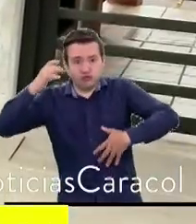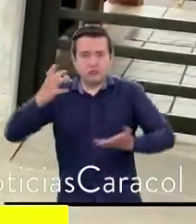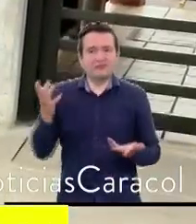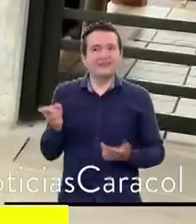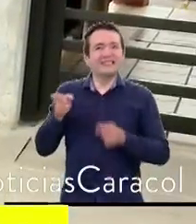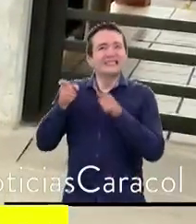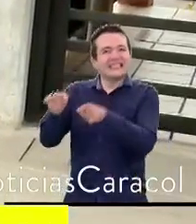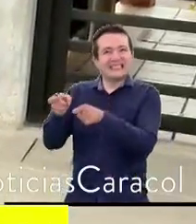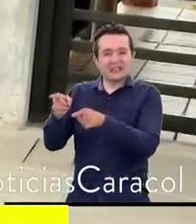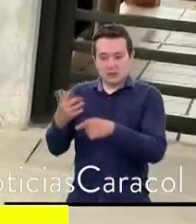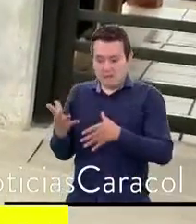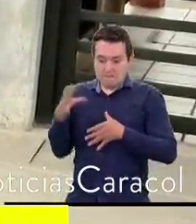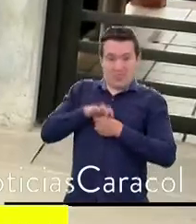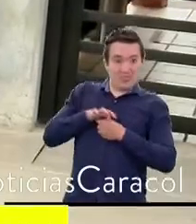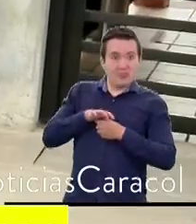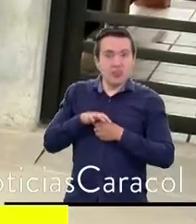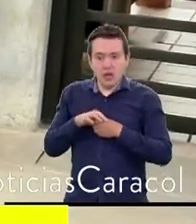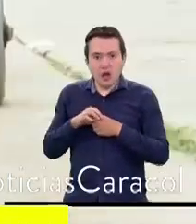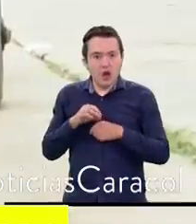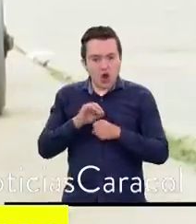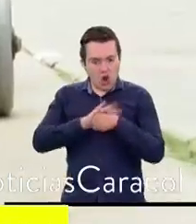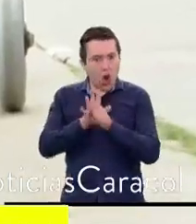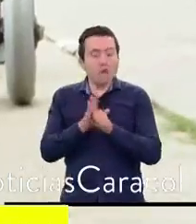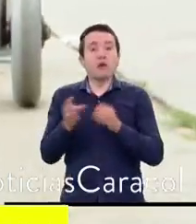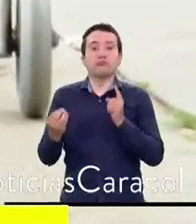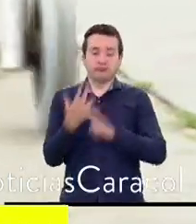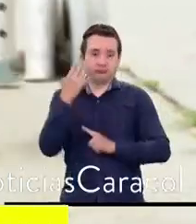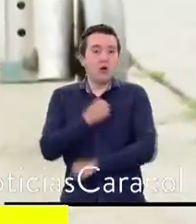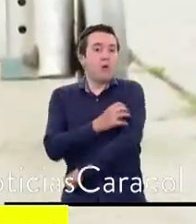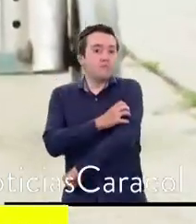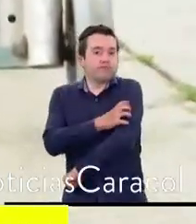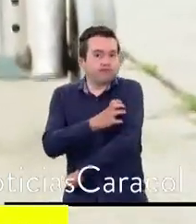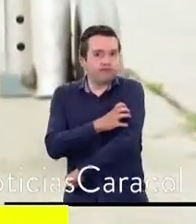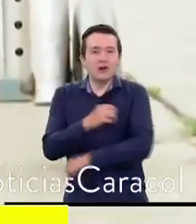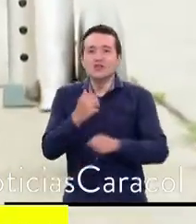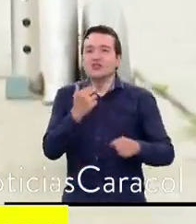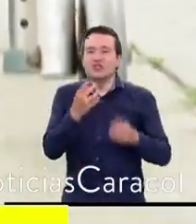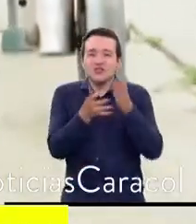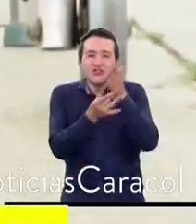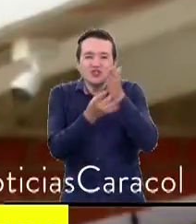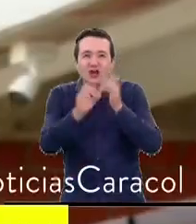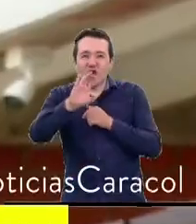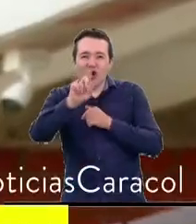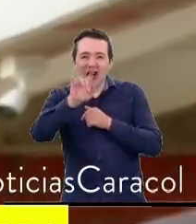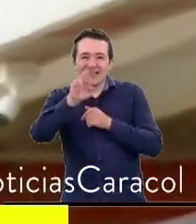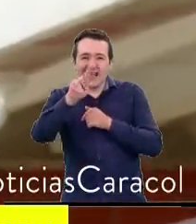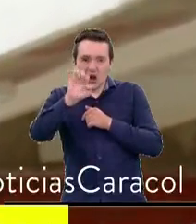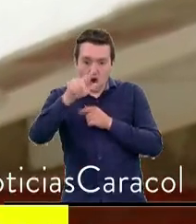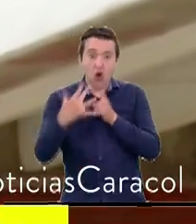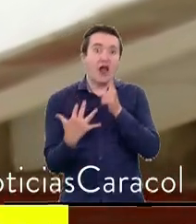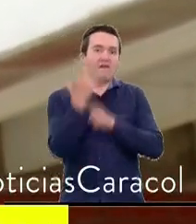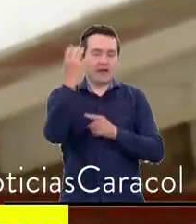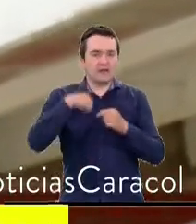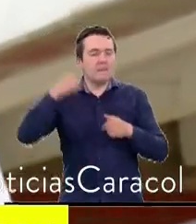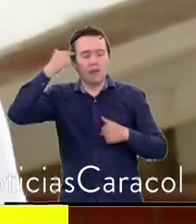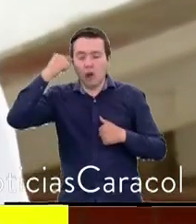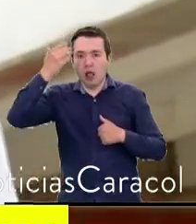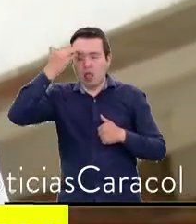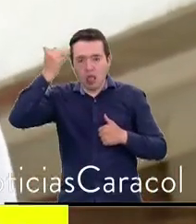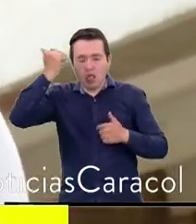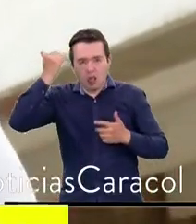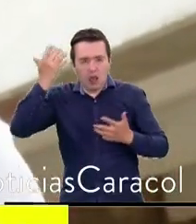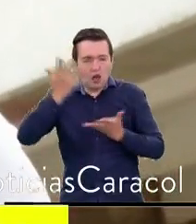manera agresiva, le afectó la tensión, el colesterol y hasta la memoria, pero también le permitió reflexionar sobre el valor de la vida y el peligro de